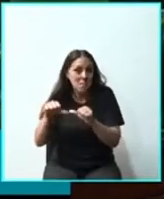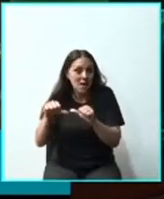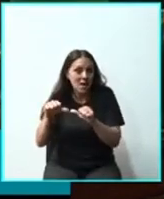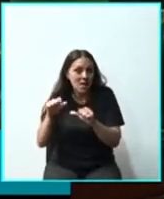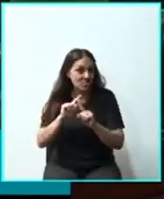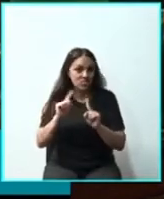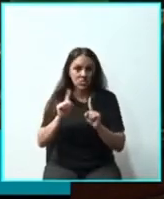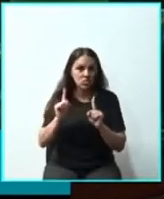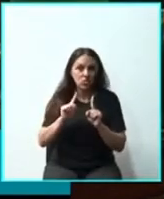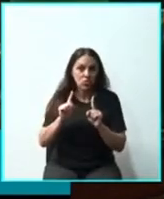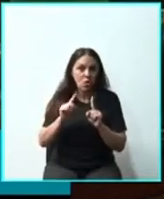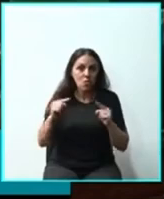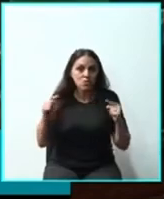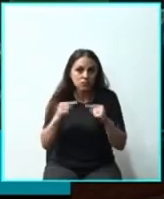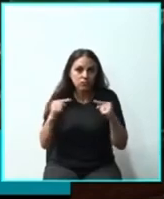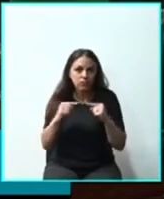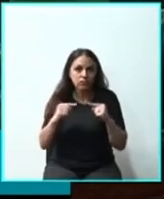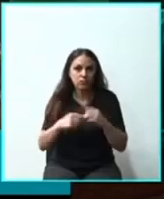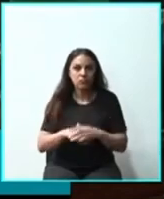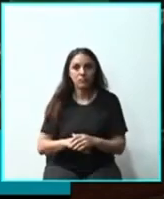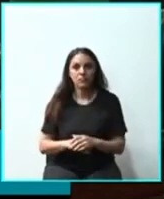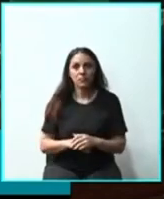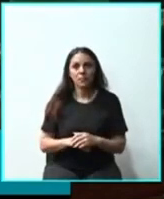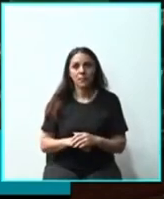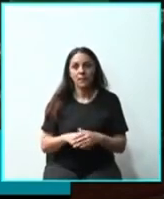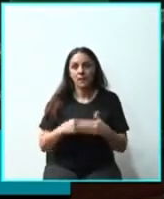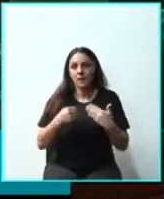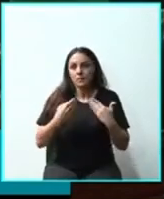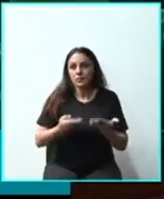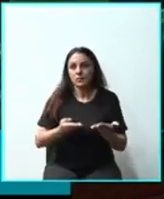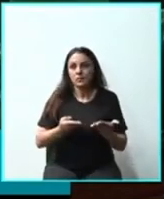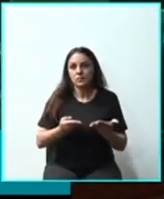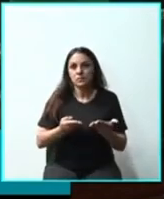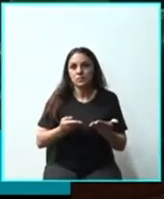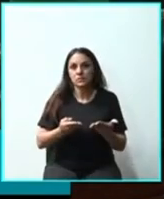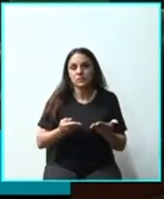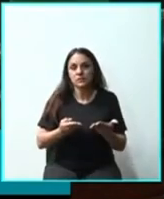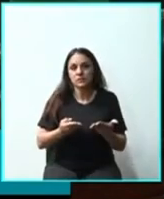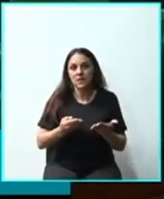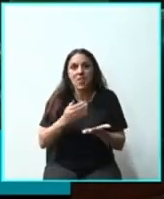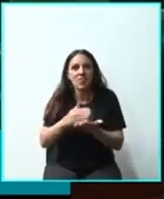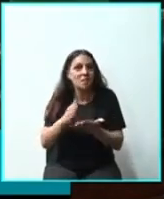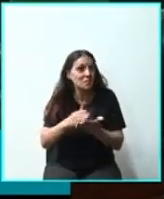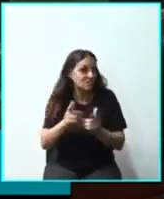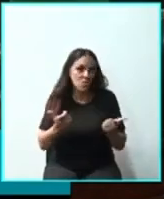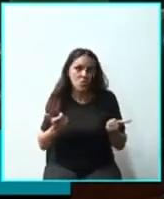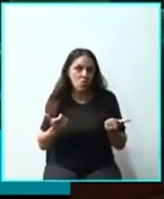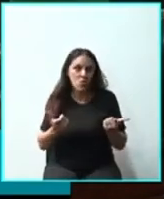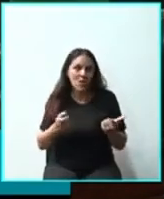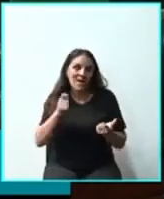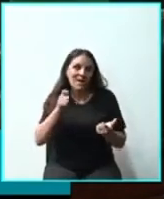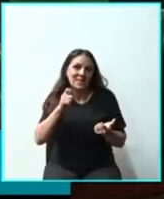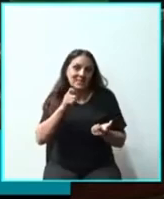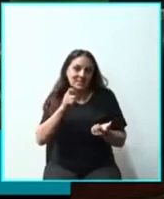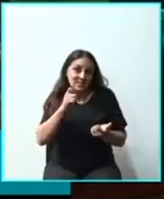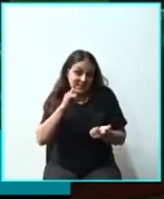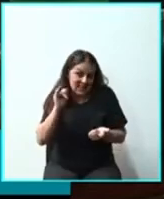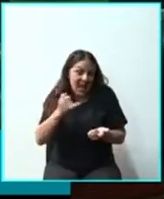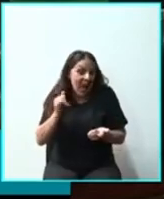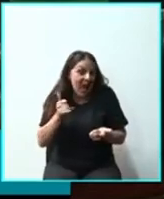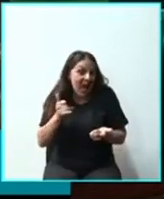orden moral o religioso. Con lo cual, no hay discriminación. Sí hay una pugna de derechos, pero no